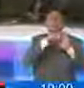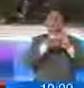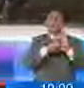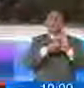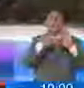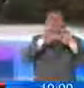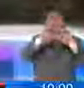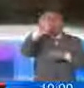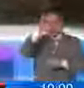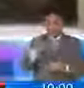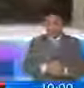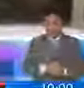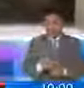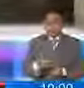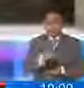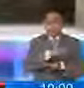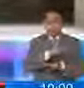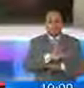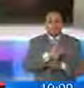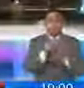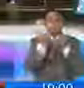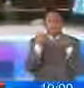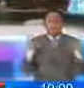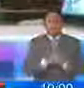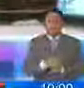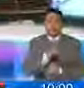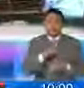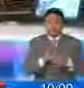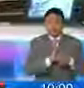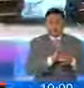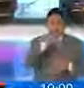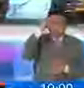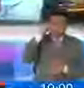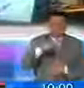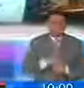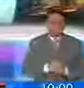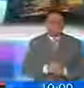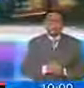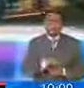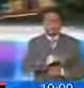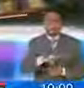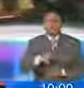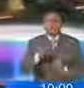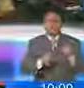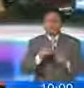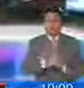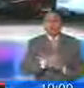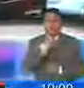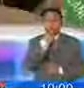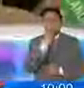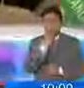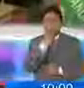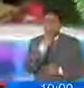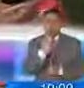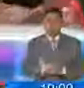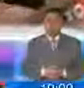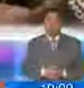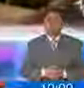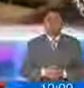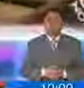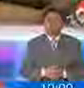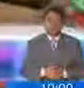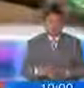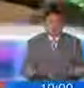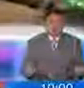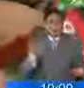fiscal independiente y no correísta. Esto en medio de las pifias y el rechazo de la bancada oficialista. El cartel, yo no sé por qué tanto